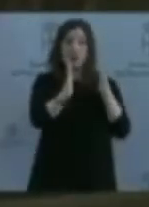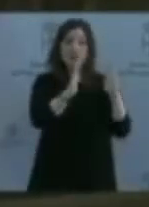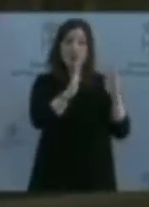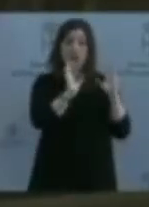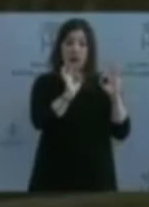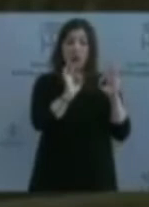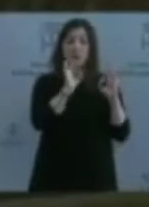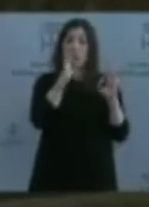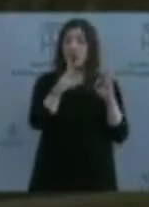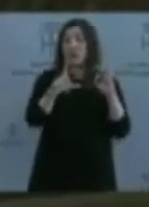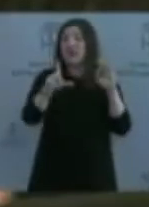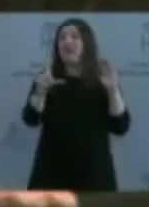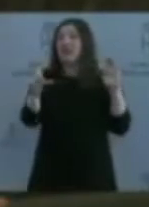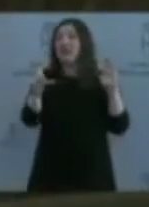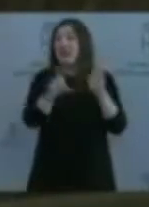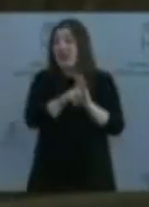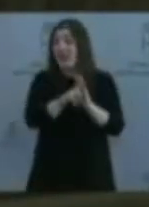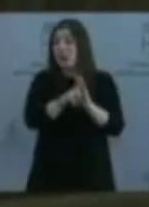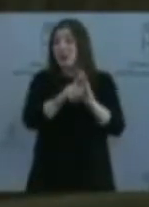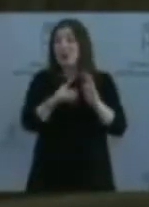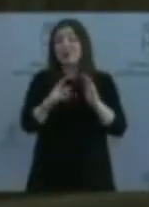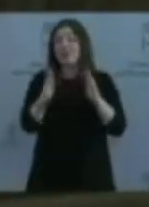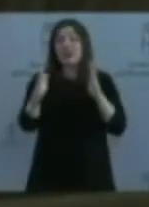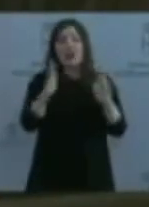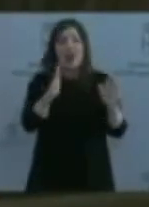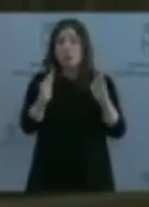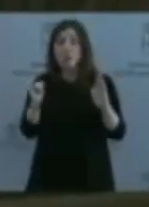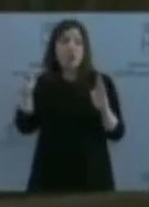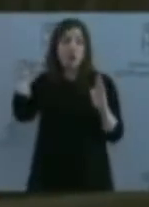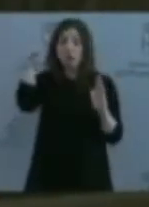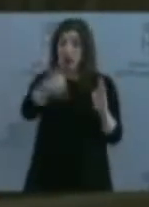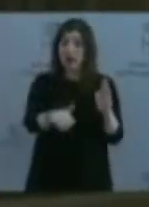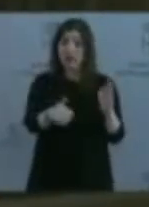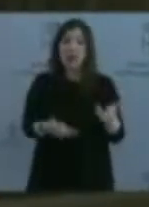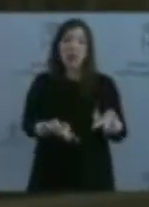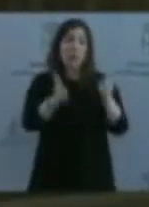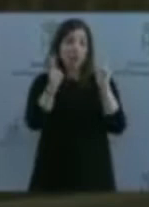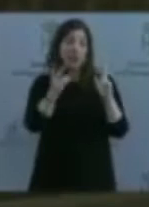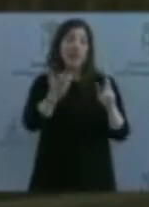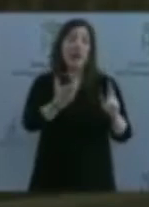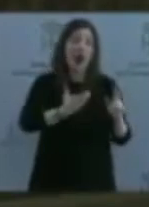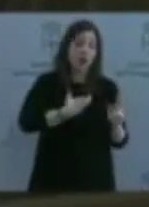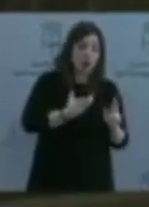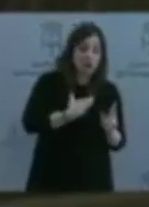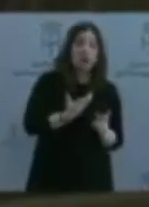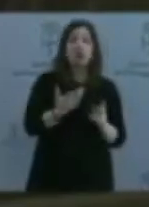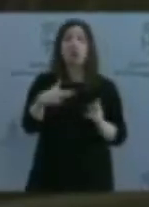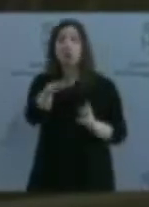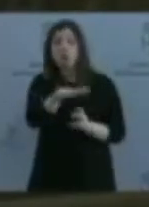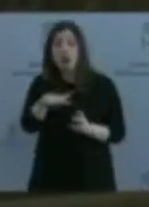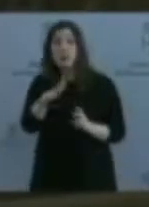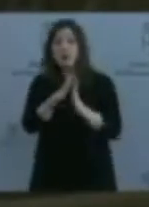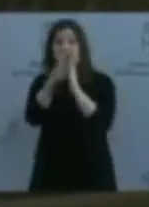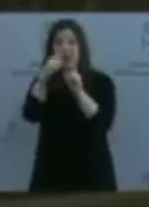y que permitía a los municipios, a los ayuntamientos y a la Iglesia inmatricular ciertos bienes demostrando